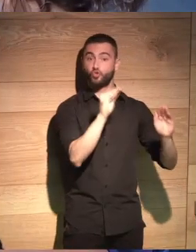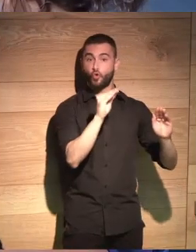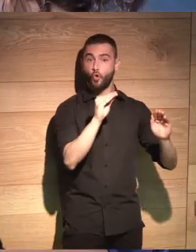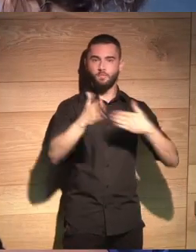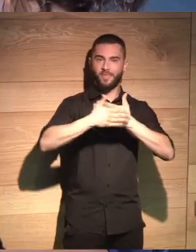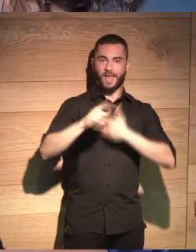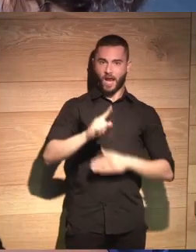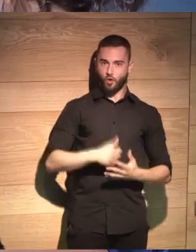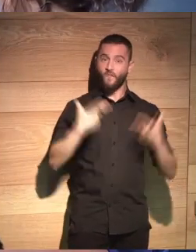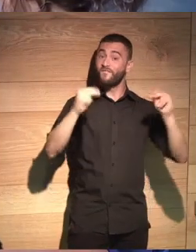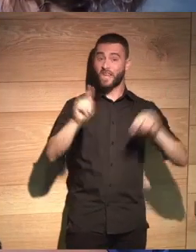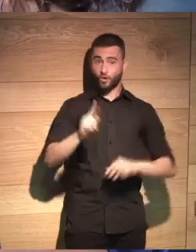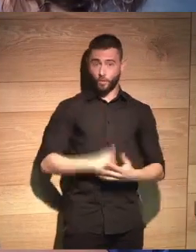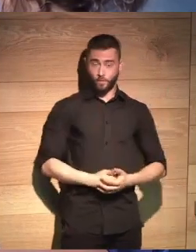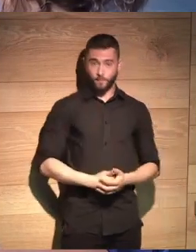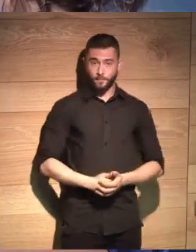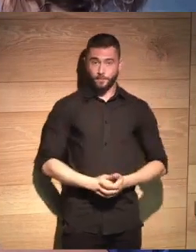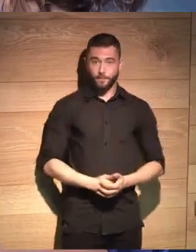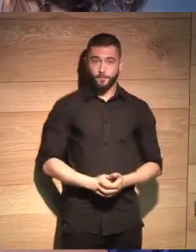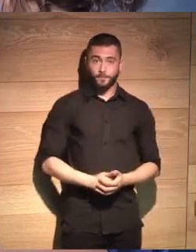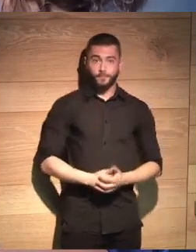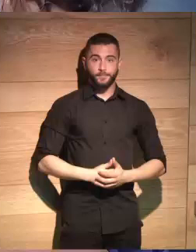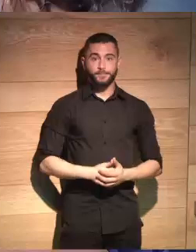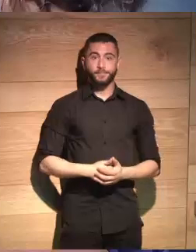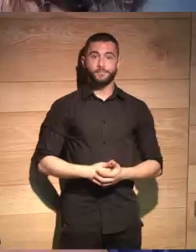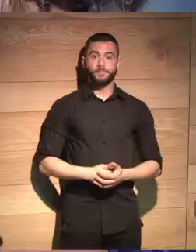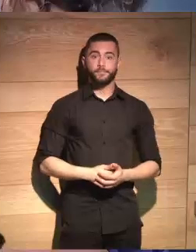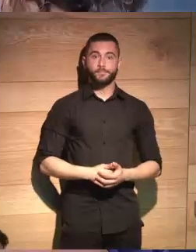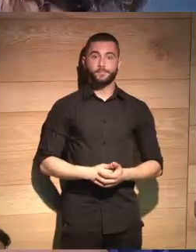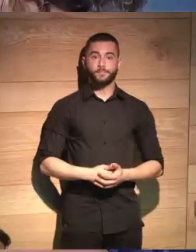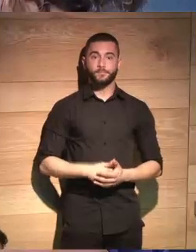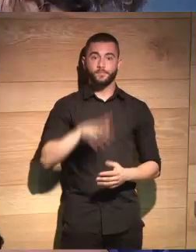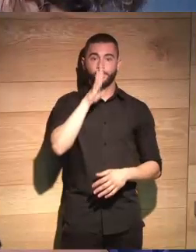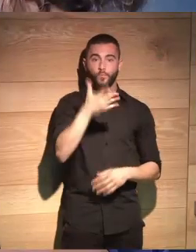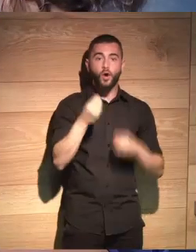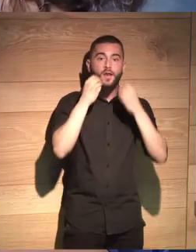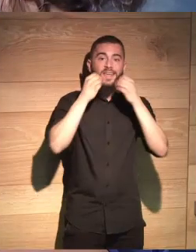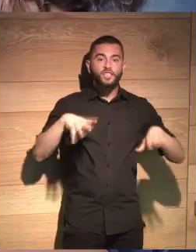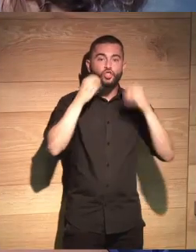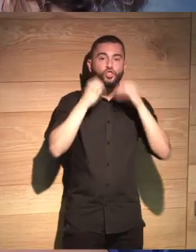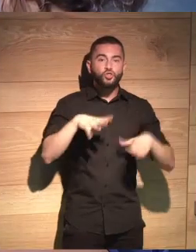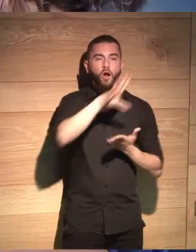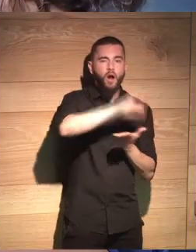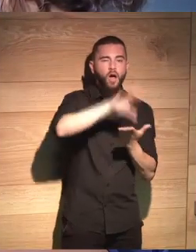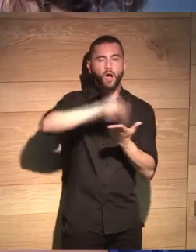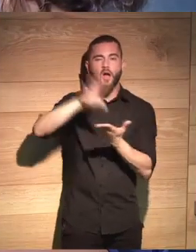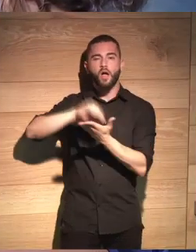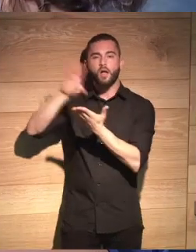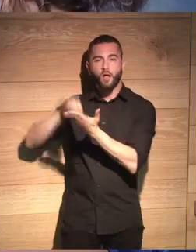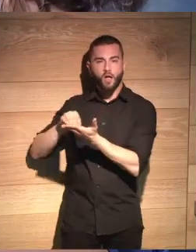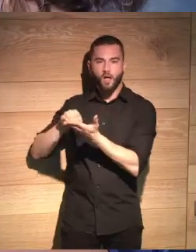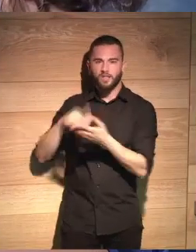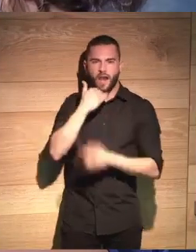no se cierra, porque contiene todas las historias, la novela. Es la cosa